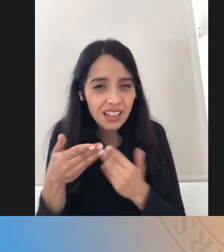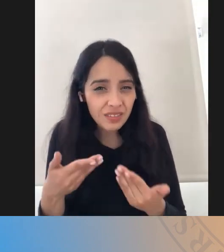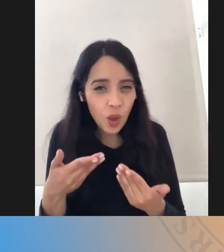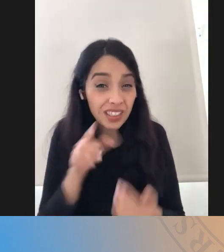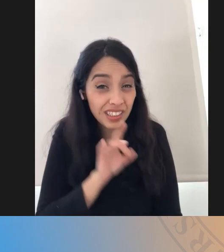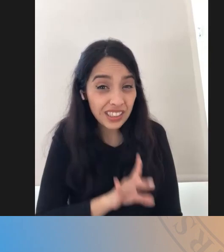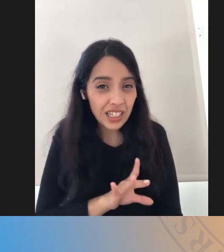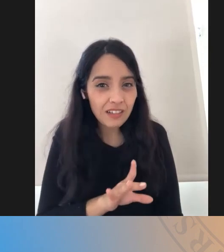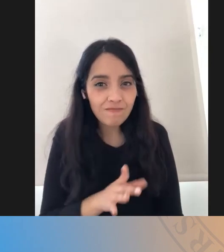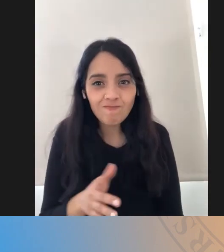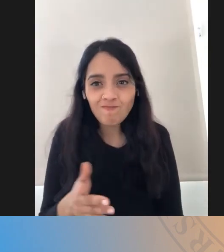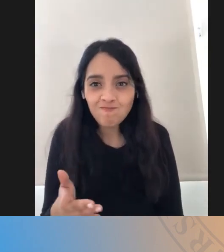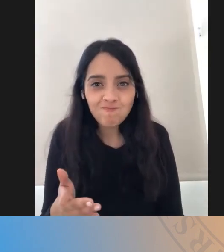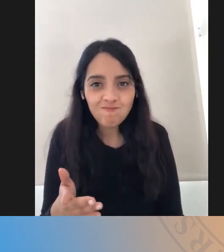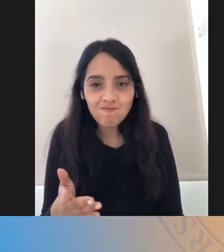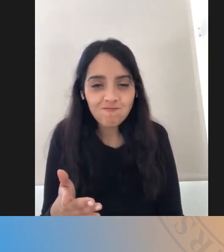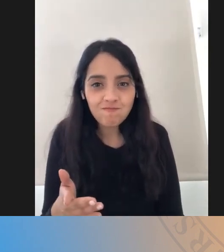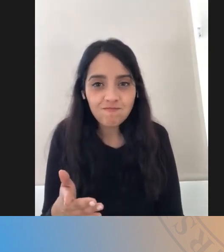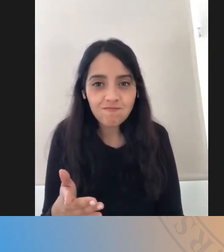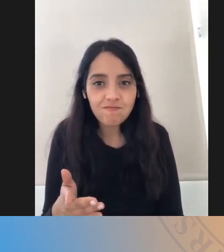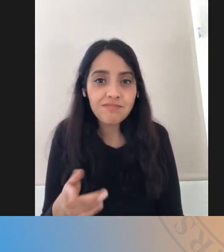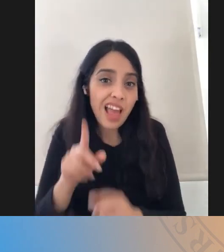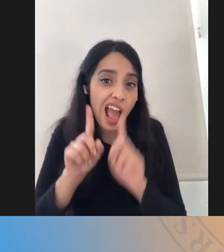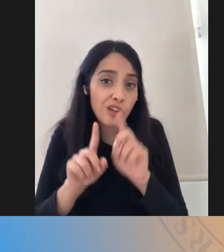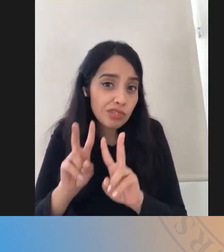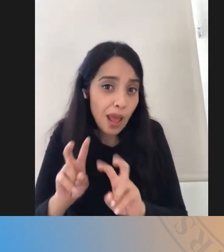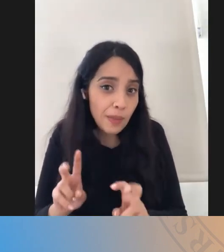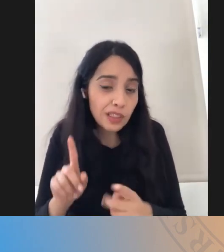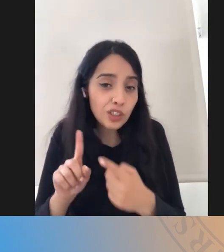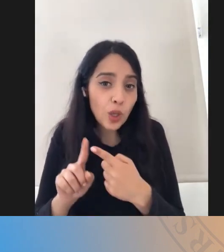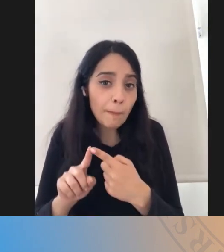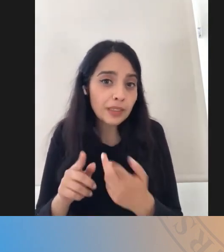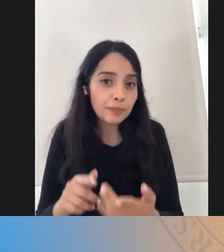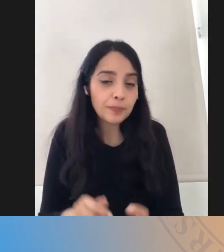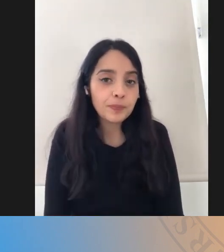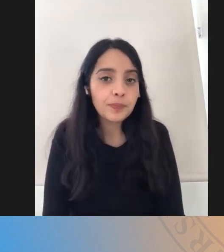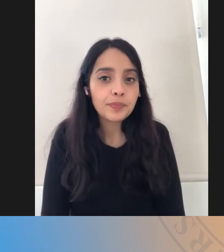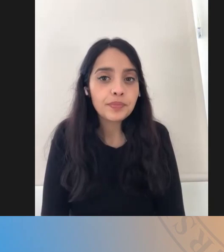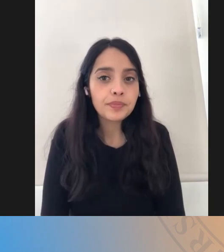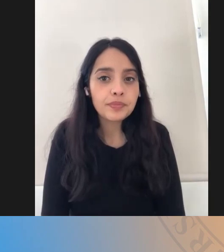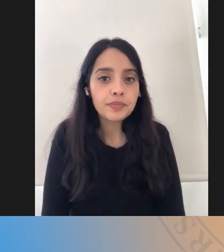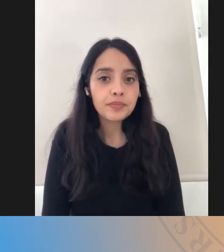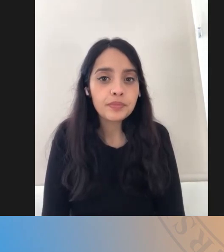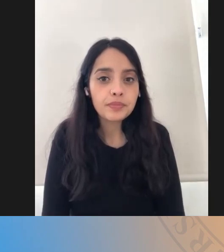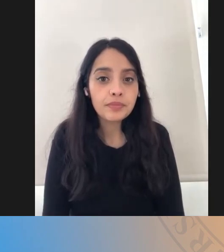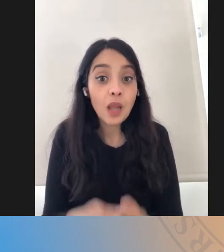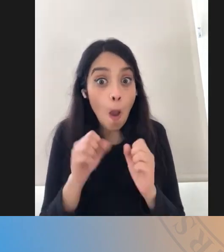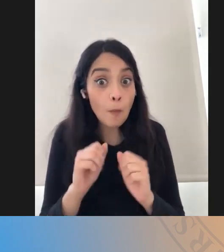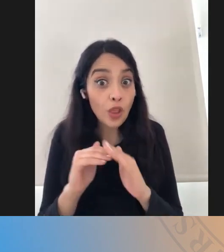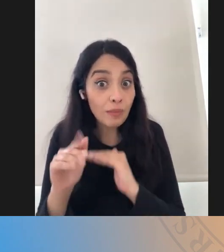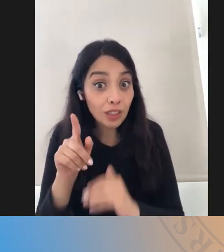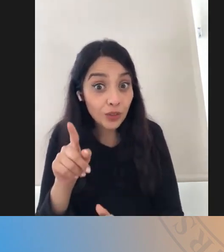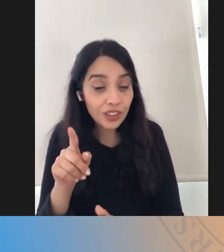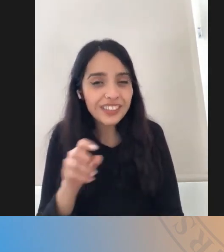Chile, enrolarse en alguna de las investigaciones que están en curso. ¿Le podemos dar tu correo, María de Los Ángeles?